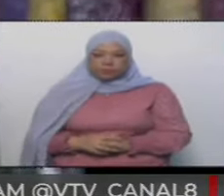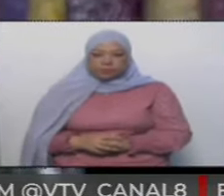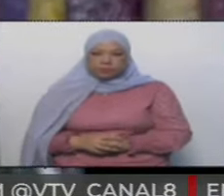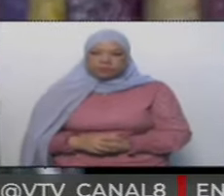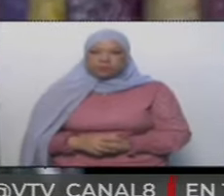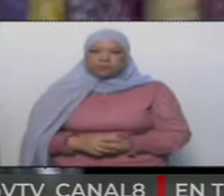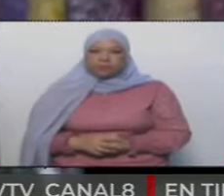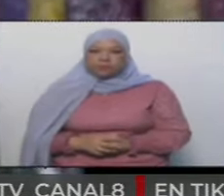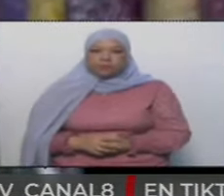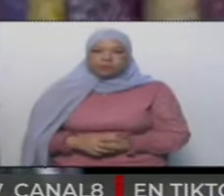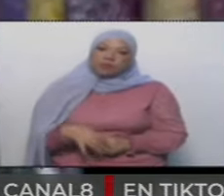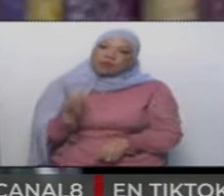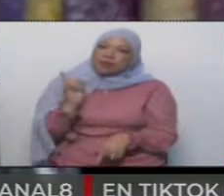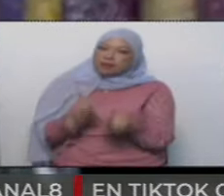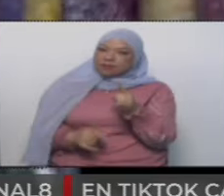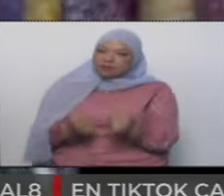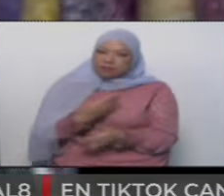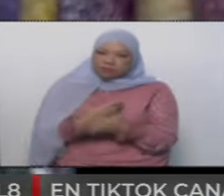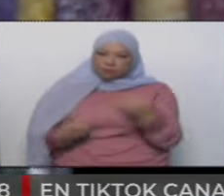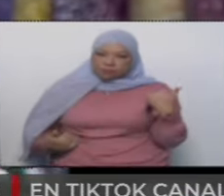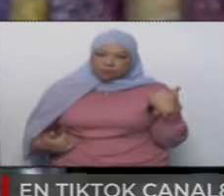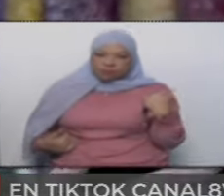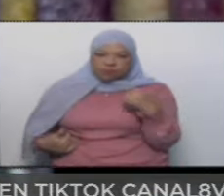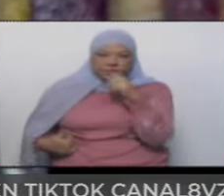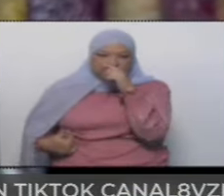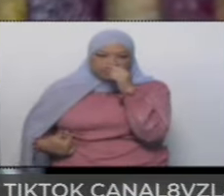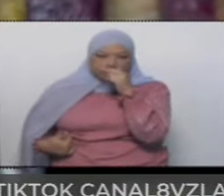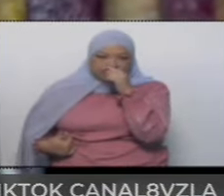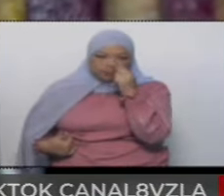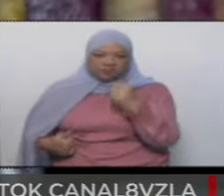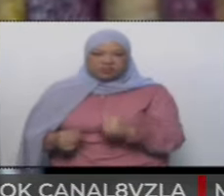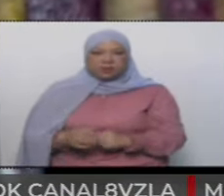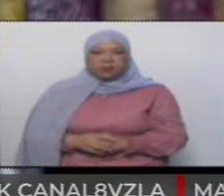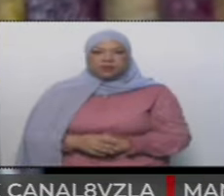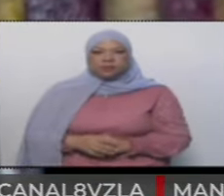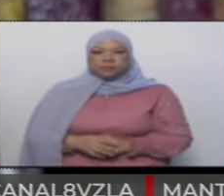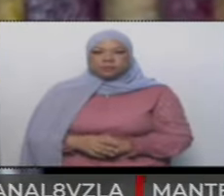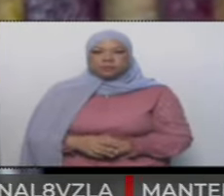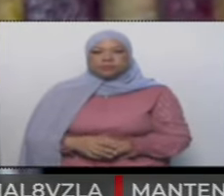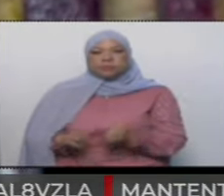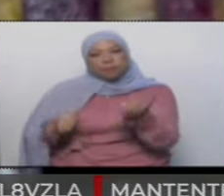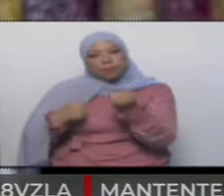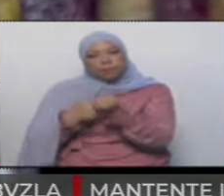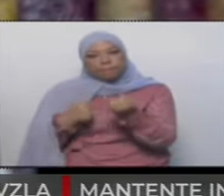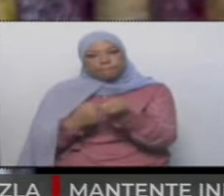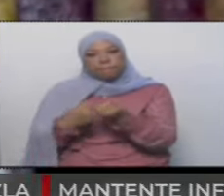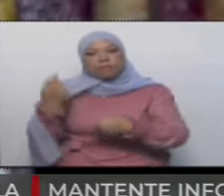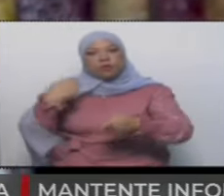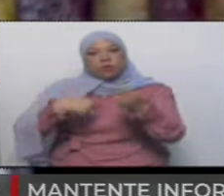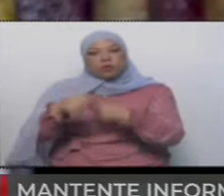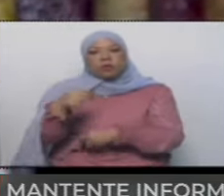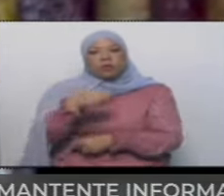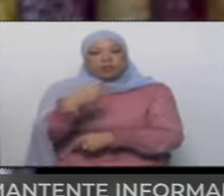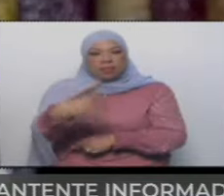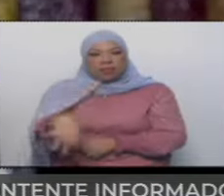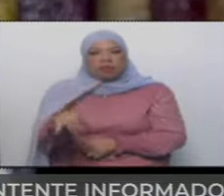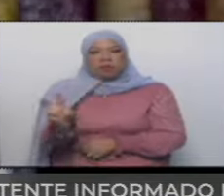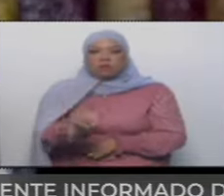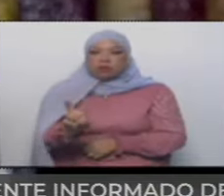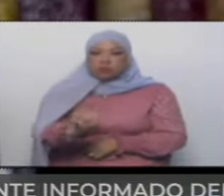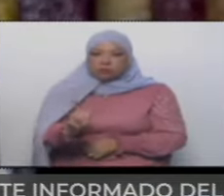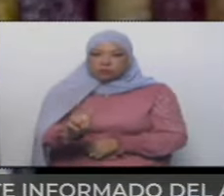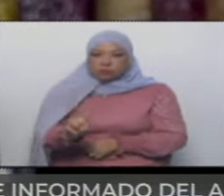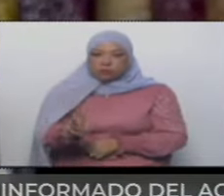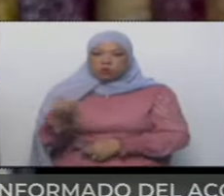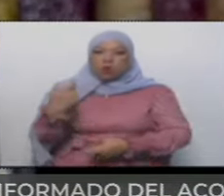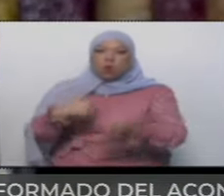esas personas que no quieren a la revolución bolivariana, hay gente que apoya a la extrema derecha venezolana. Y hay un titular en un medio